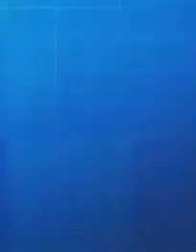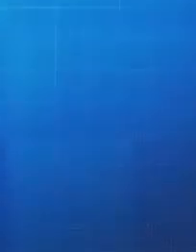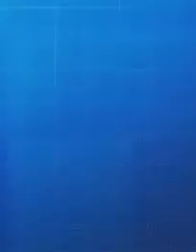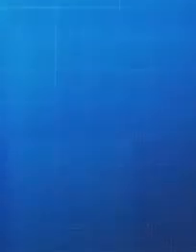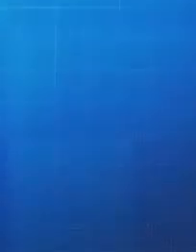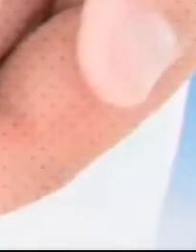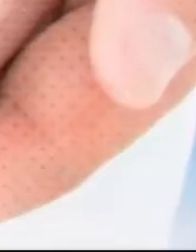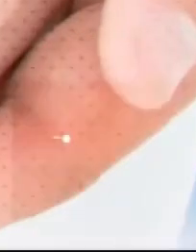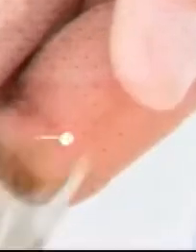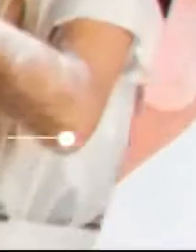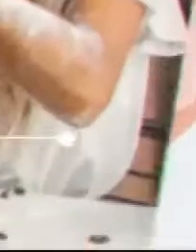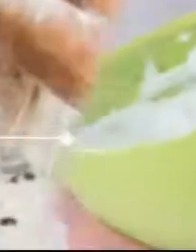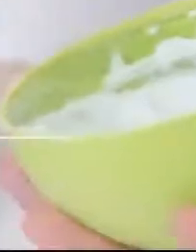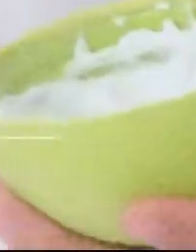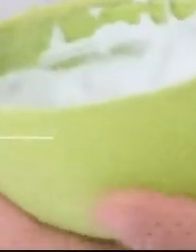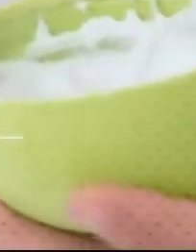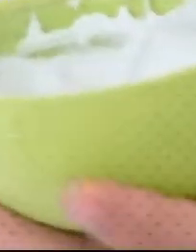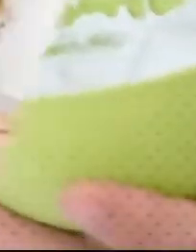ti.